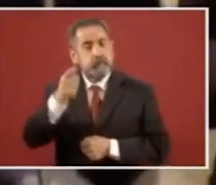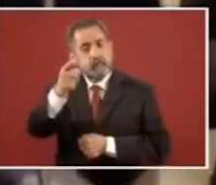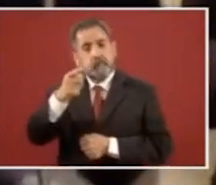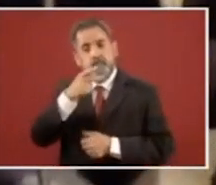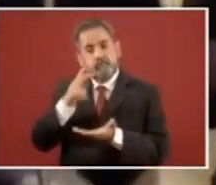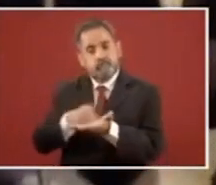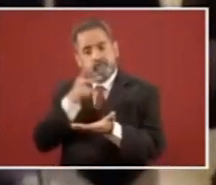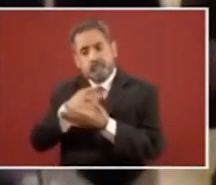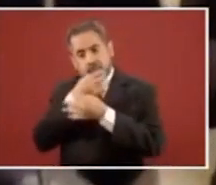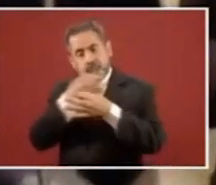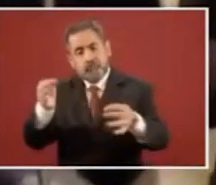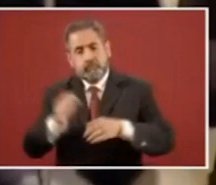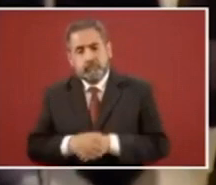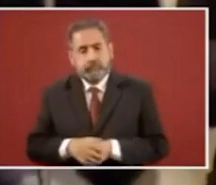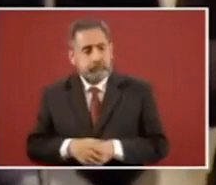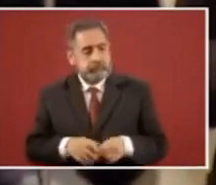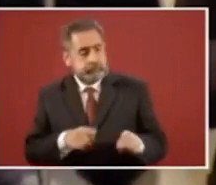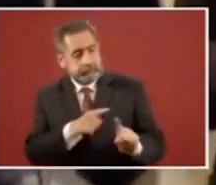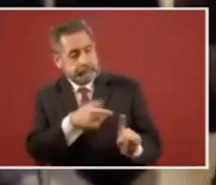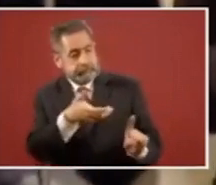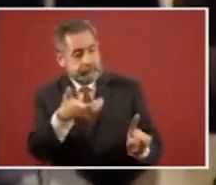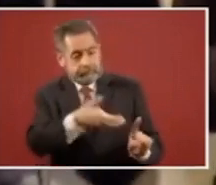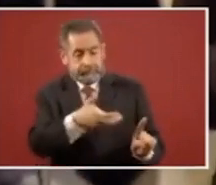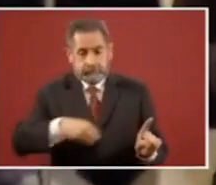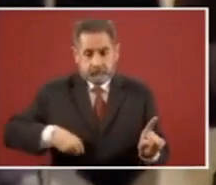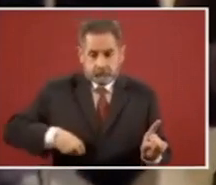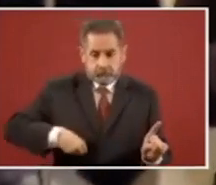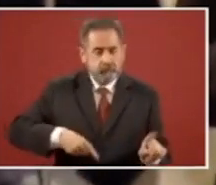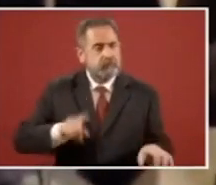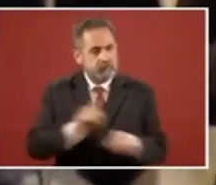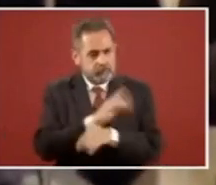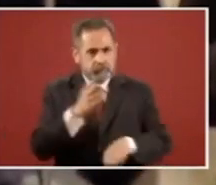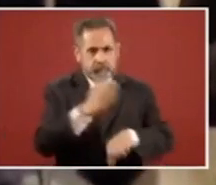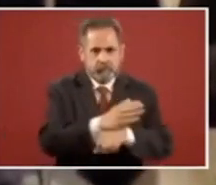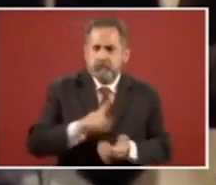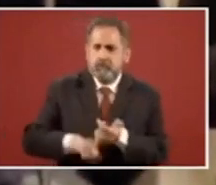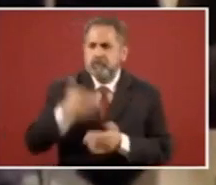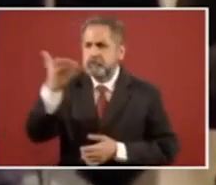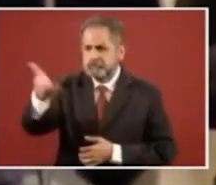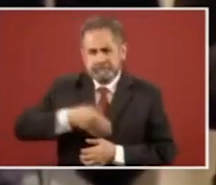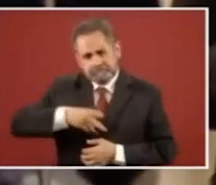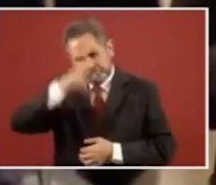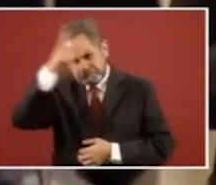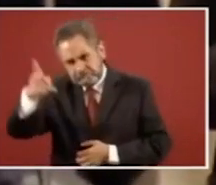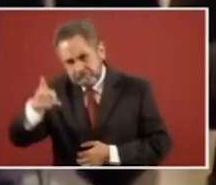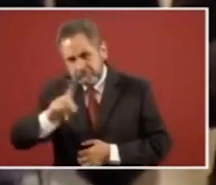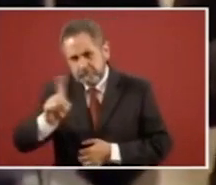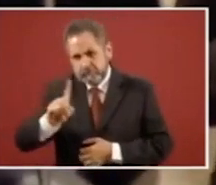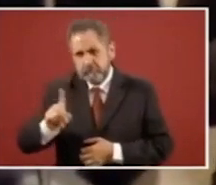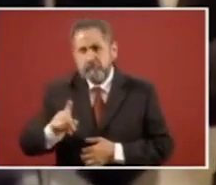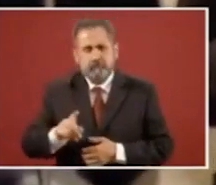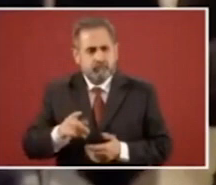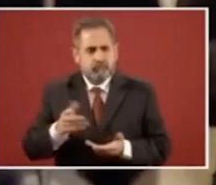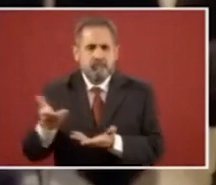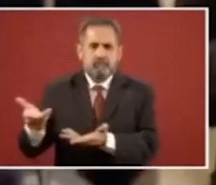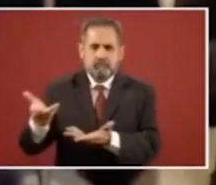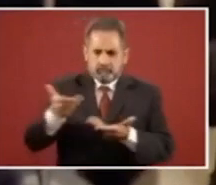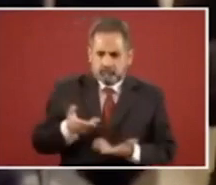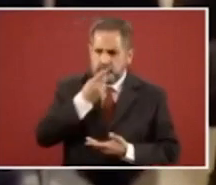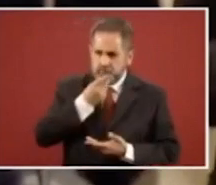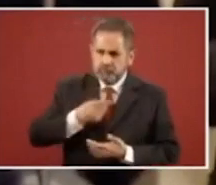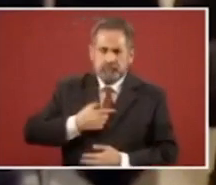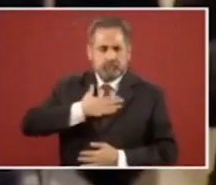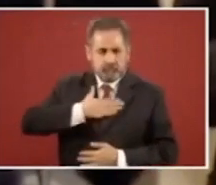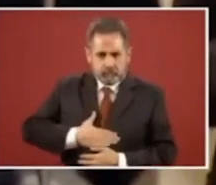frase, el que la hace la paga. No vengo aquí a pedirle venganza, solo le quiero recordar que usted nos ofreció justicia en